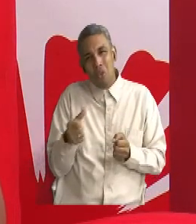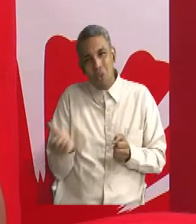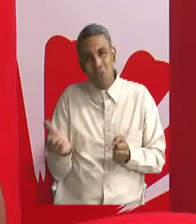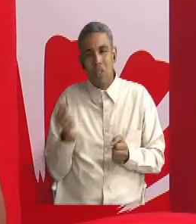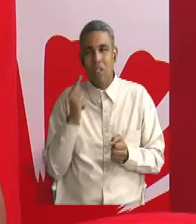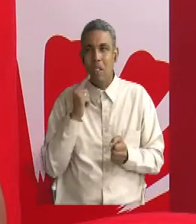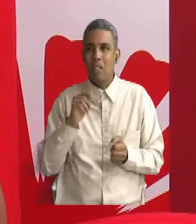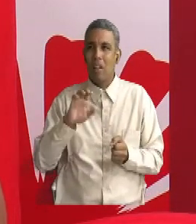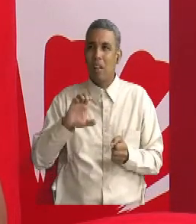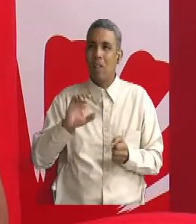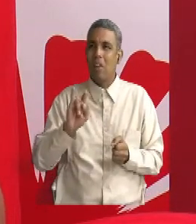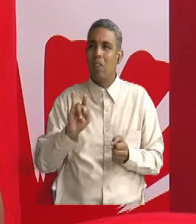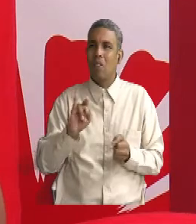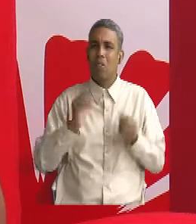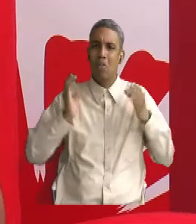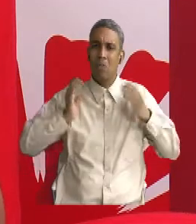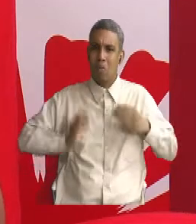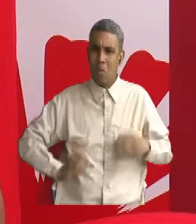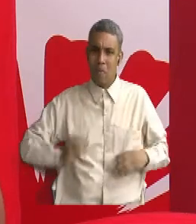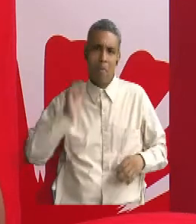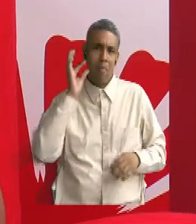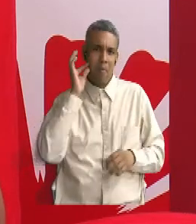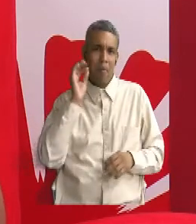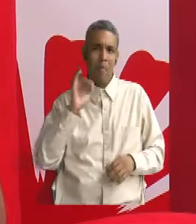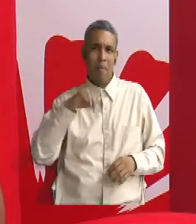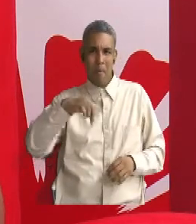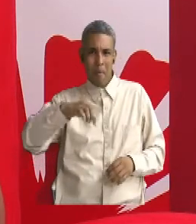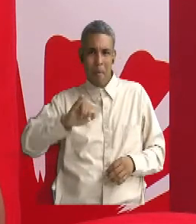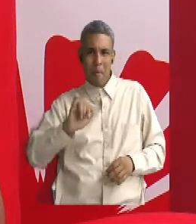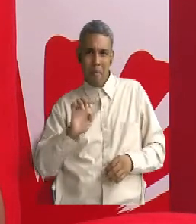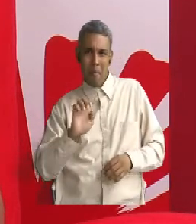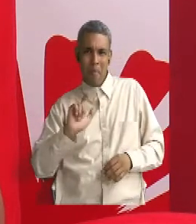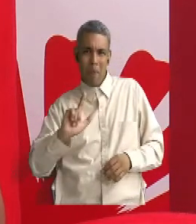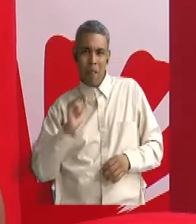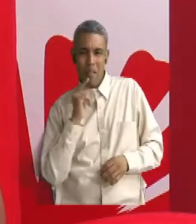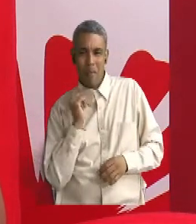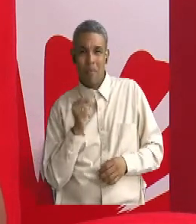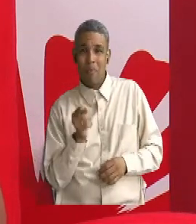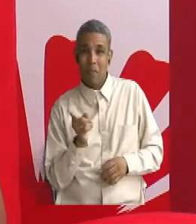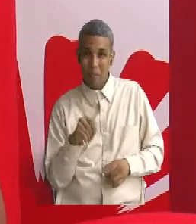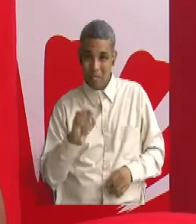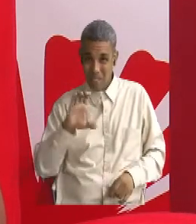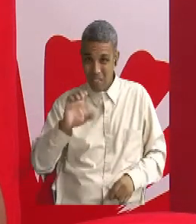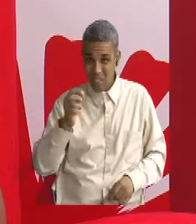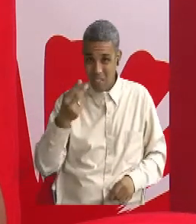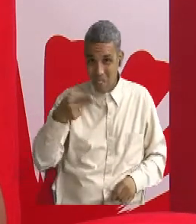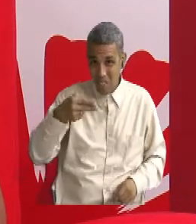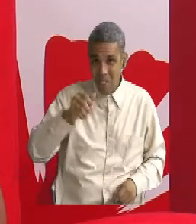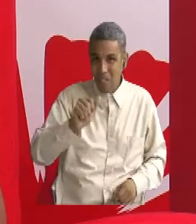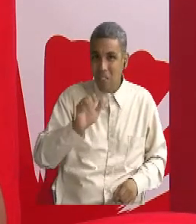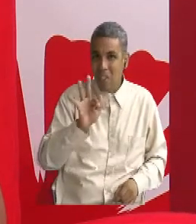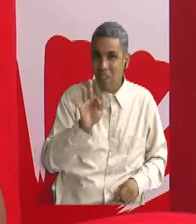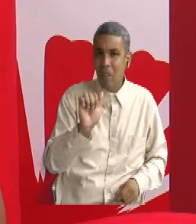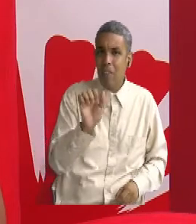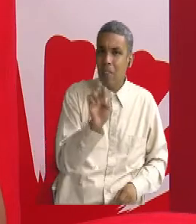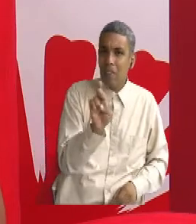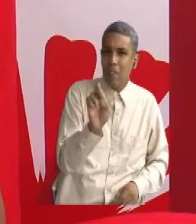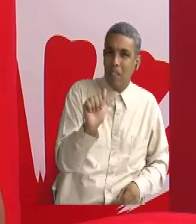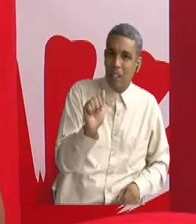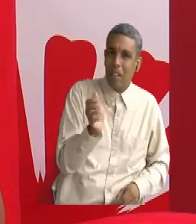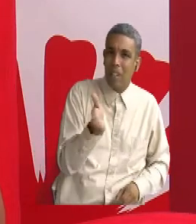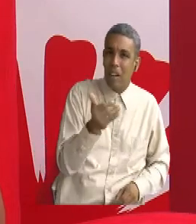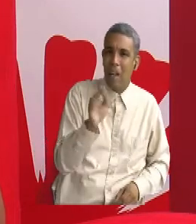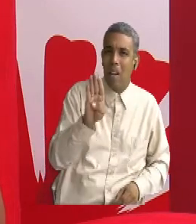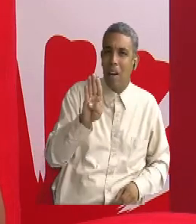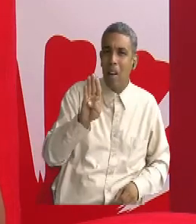Chatarra, Buffet. Es que no se alcanza a ver muy bien, sí. Chatarra Buffet, sí, la cervecería. El caso